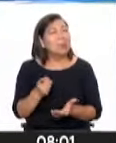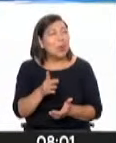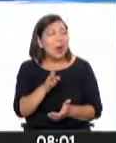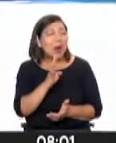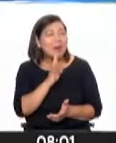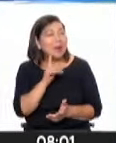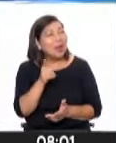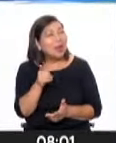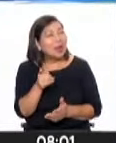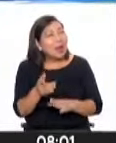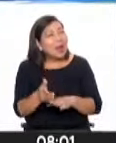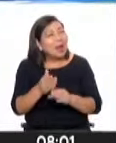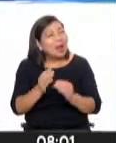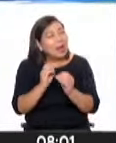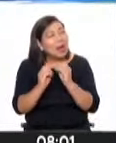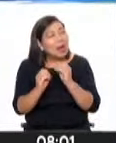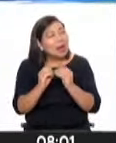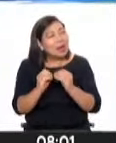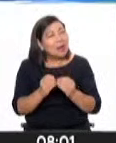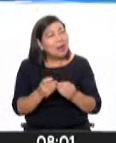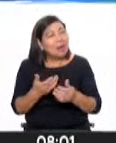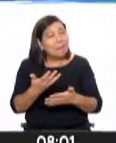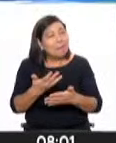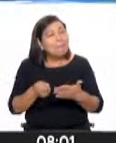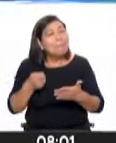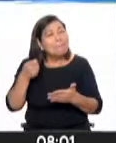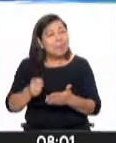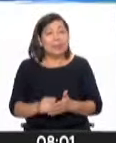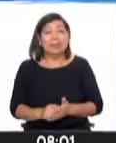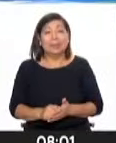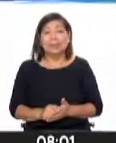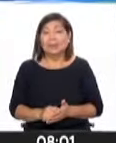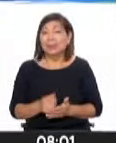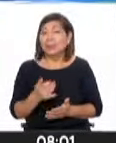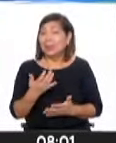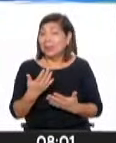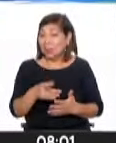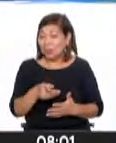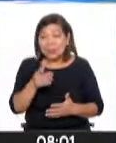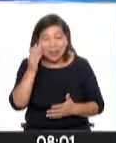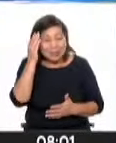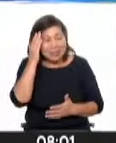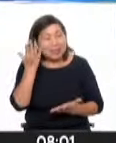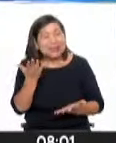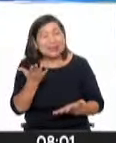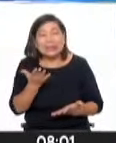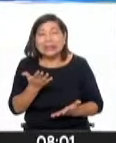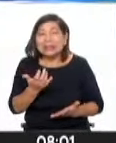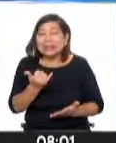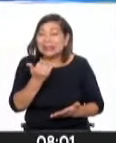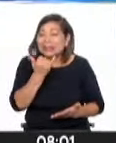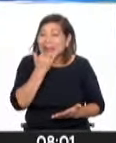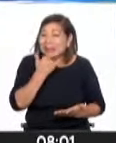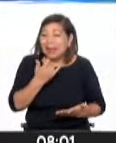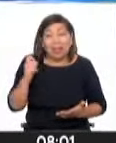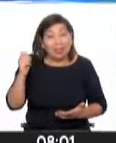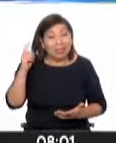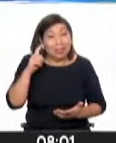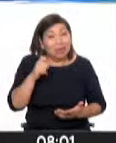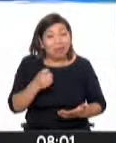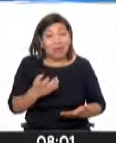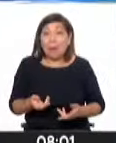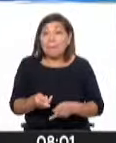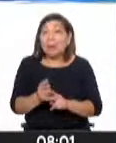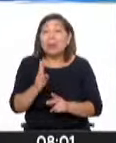abordabas sobre arreglar nuestro historial crediticio, porque claro, finalmente si uno ya está en una central de riesgos es difícil adquirir